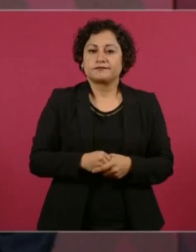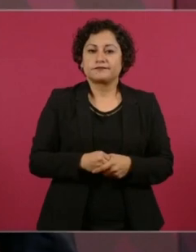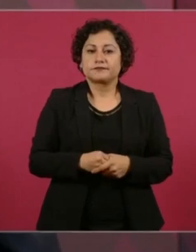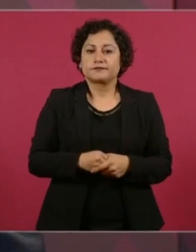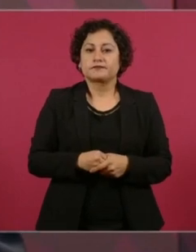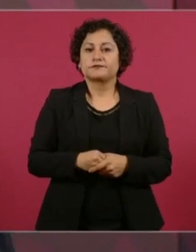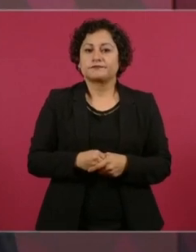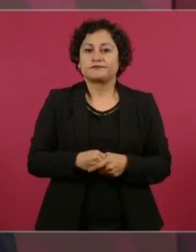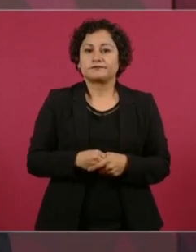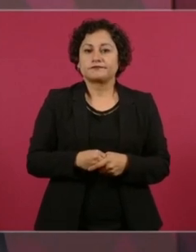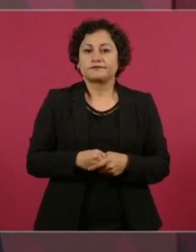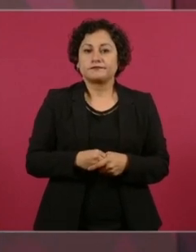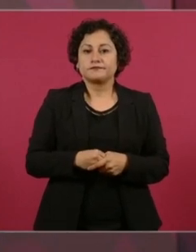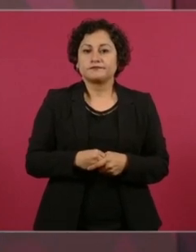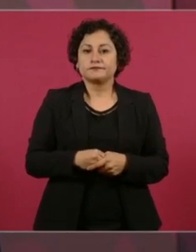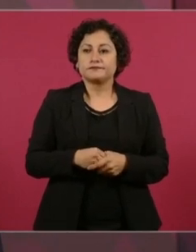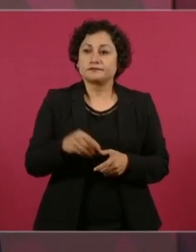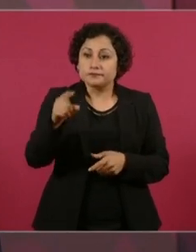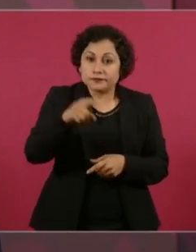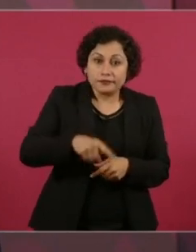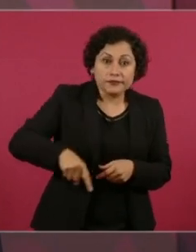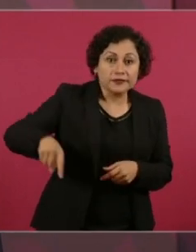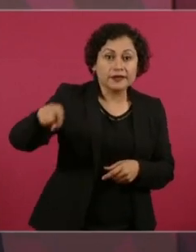nos ganaron, no por la guerra sucia,